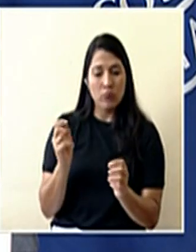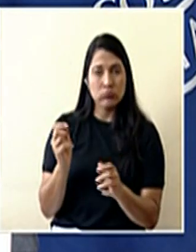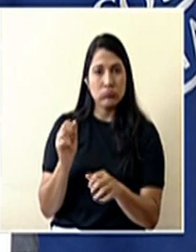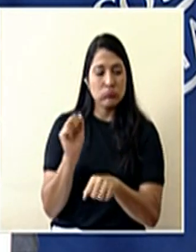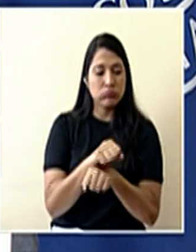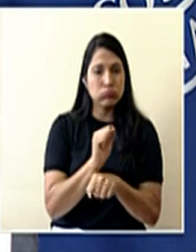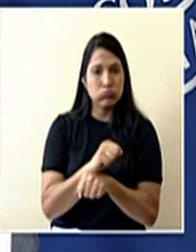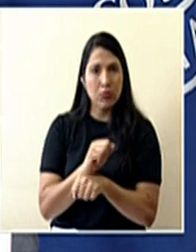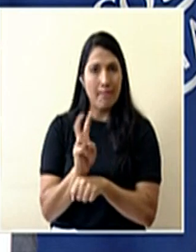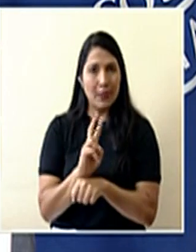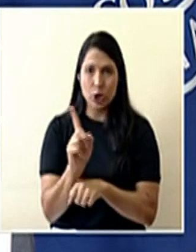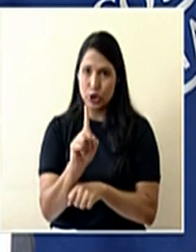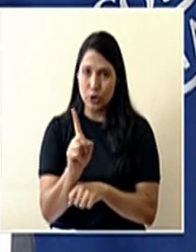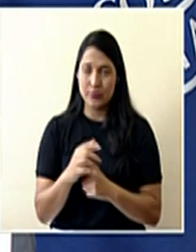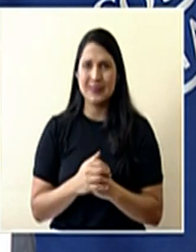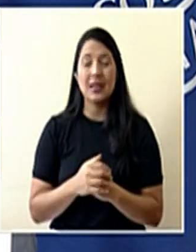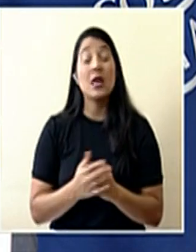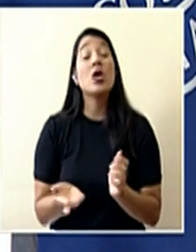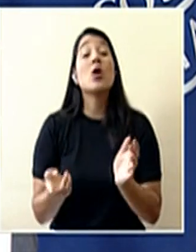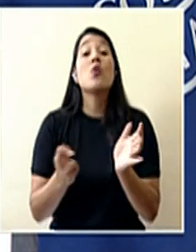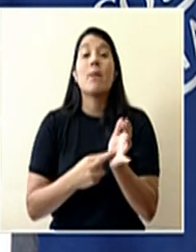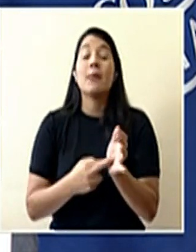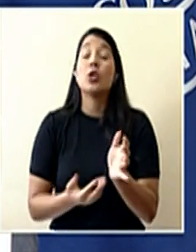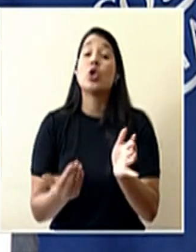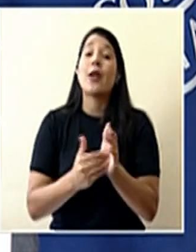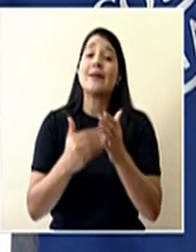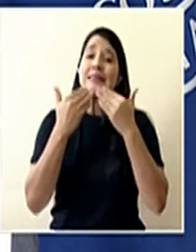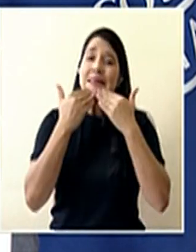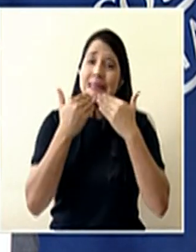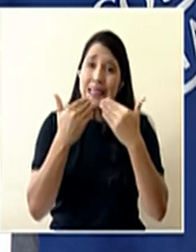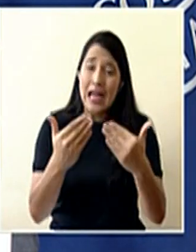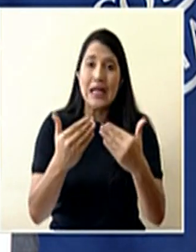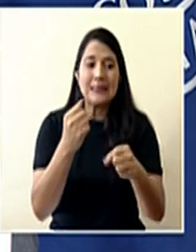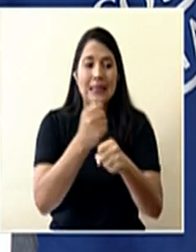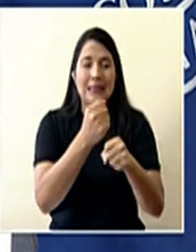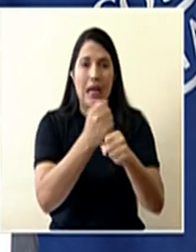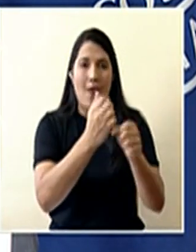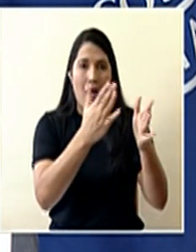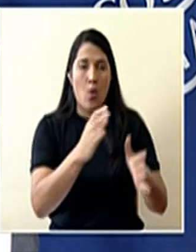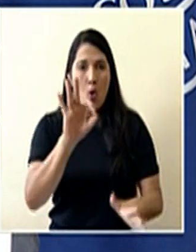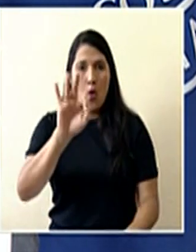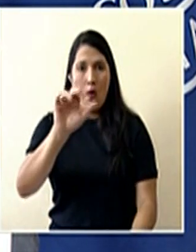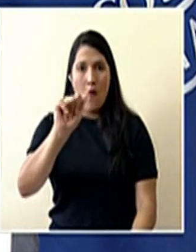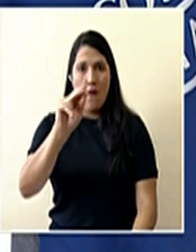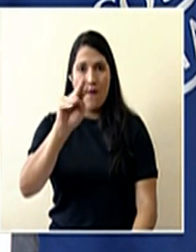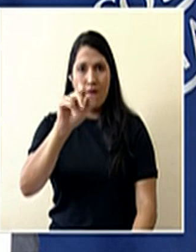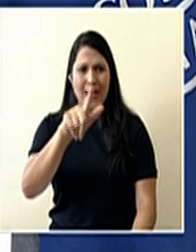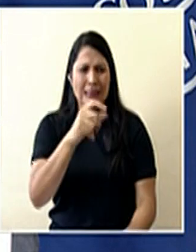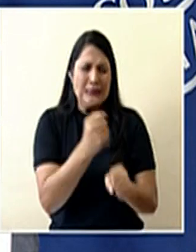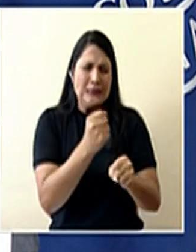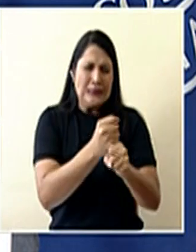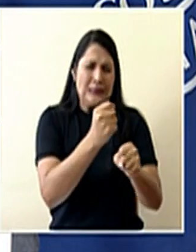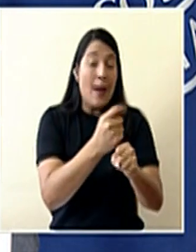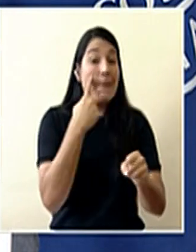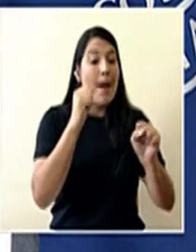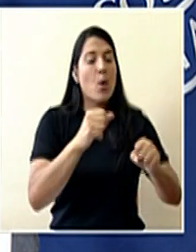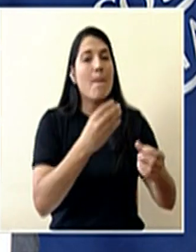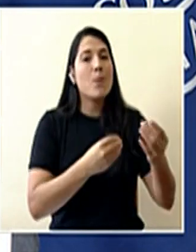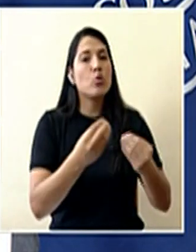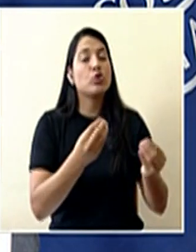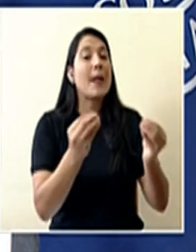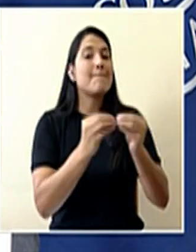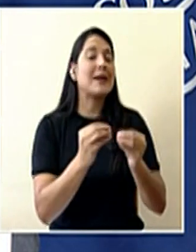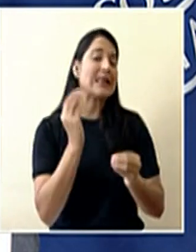a nivel de desinfección. Y reitero también mi agradecimiento al personal de la FANAL que ha estado trabajando para poder aumentar la cantidad que tenemos en el